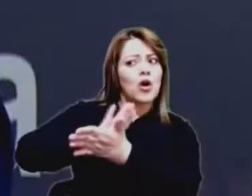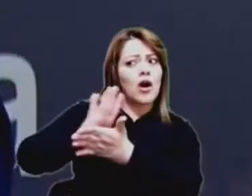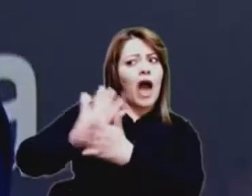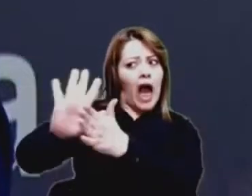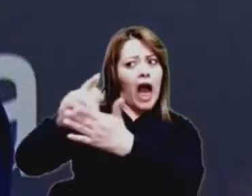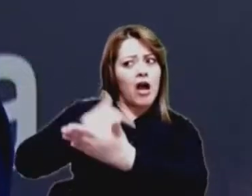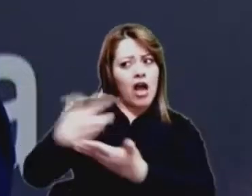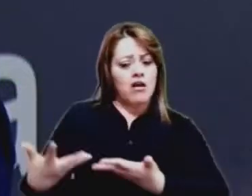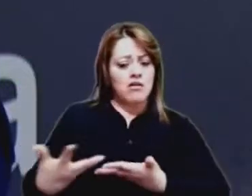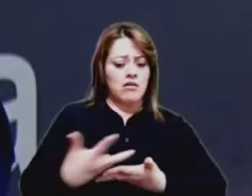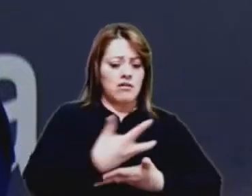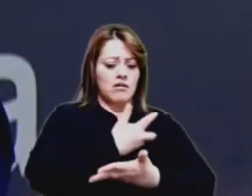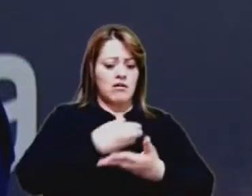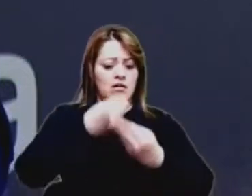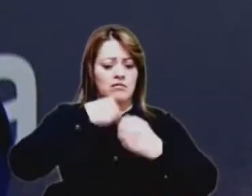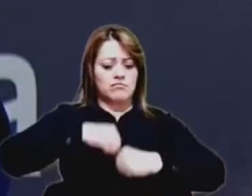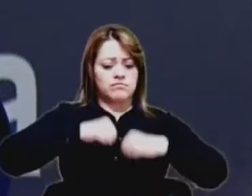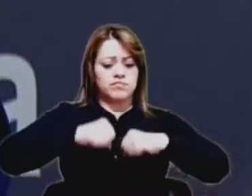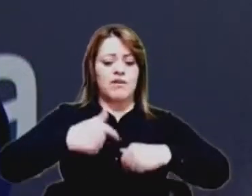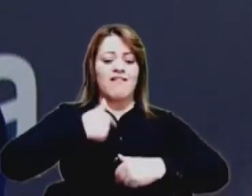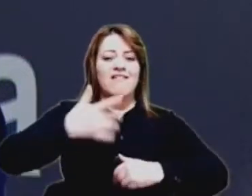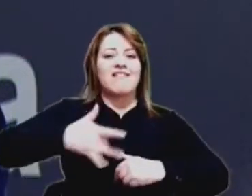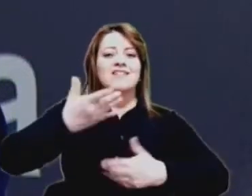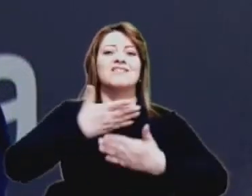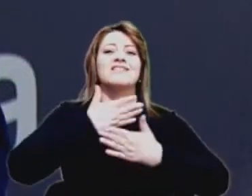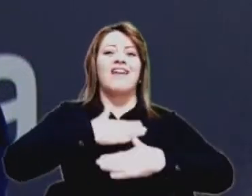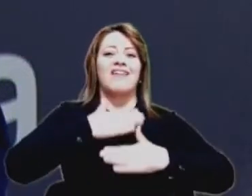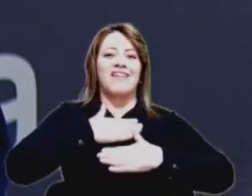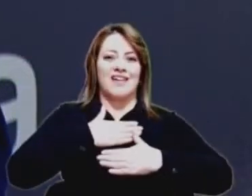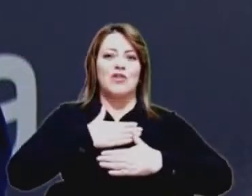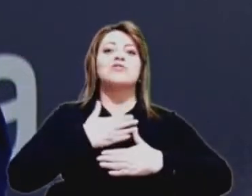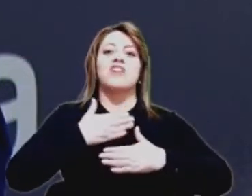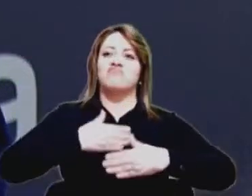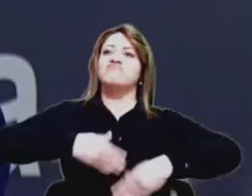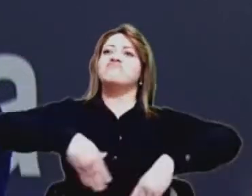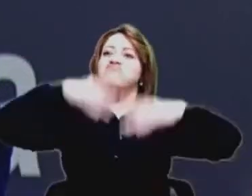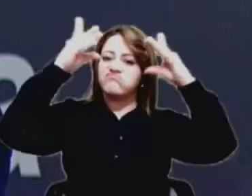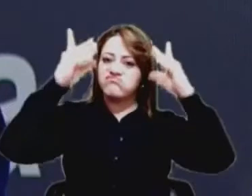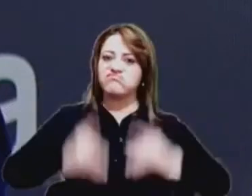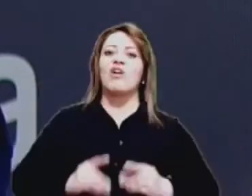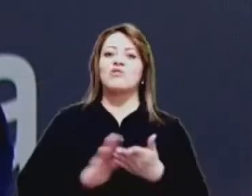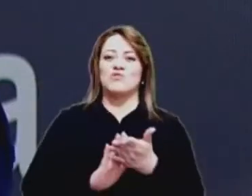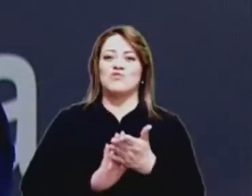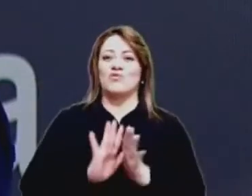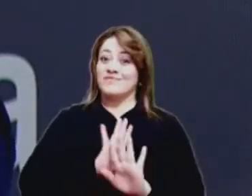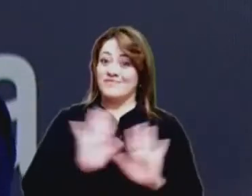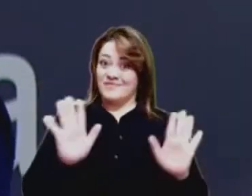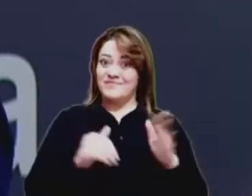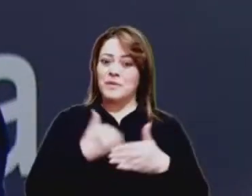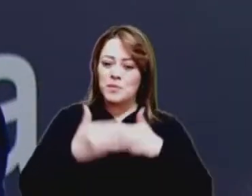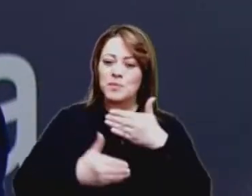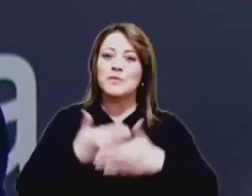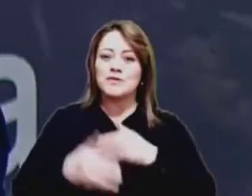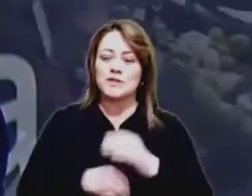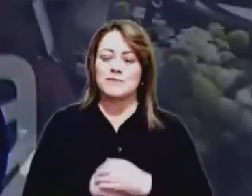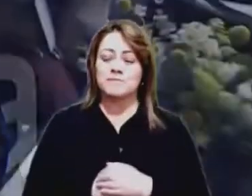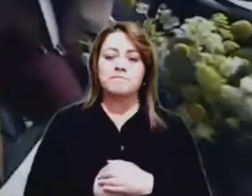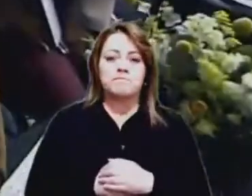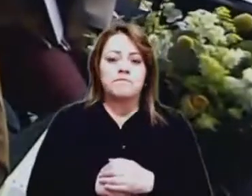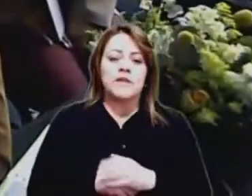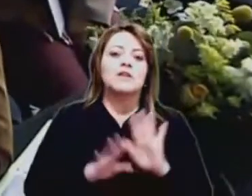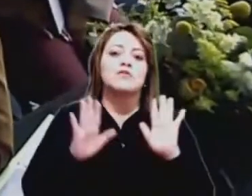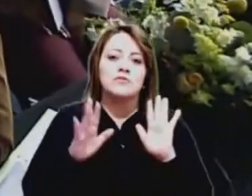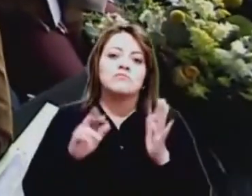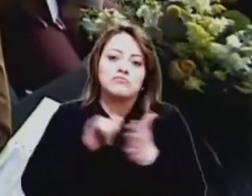porque uno se siente tranquilo al momento de tomar sus decisiones como decía entonces es muy buena hora llegó